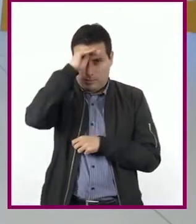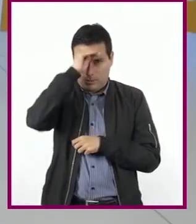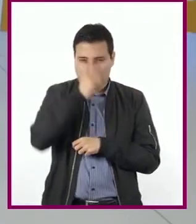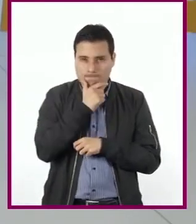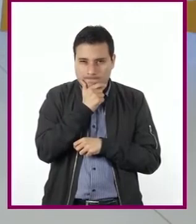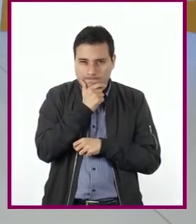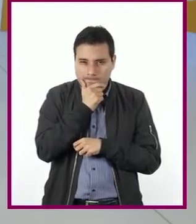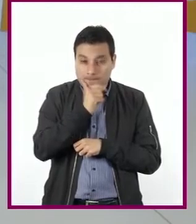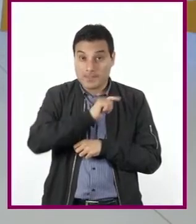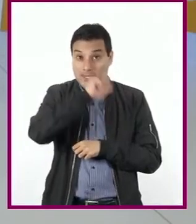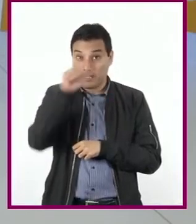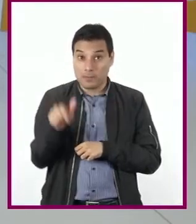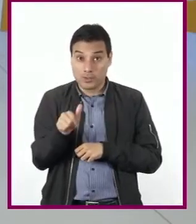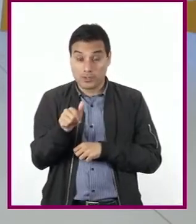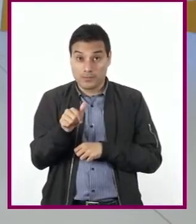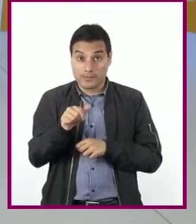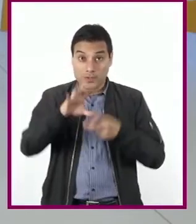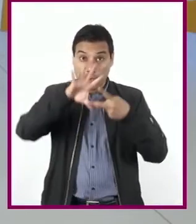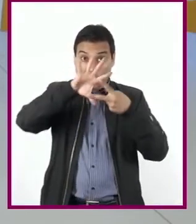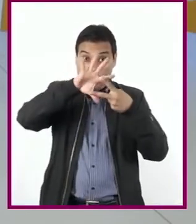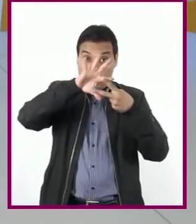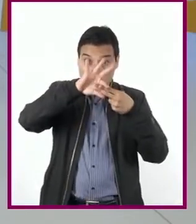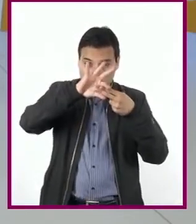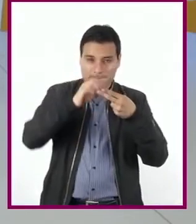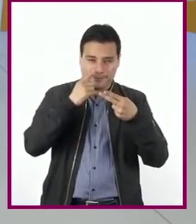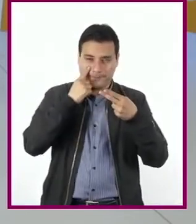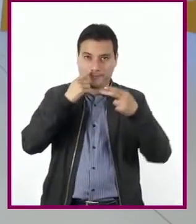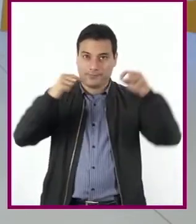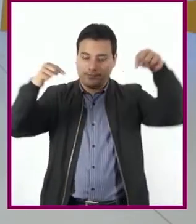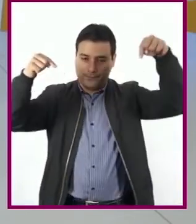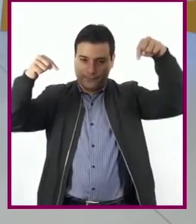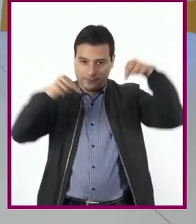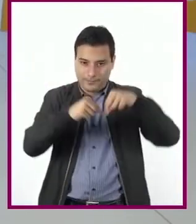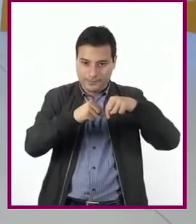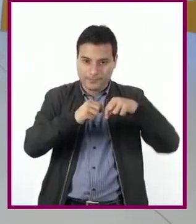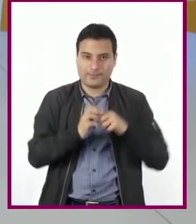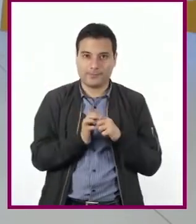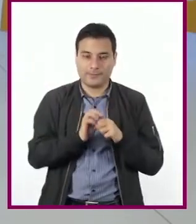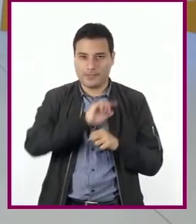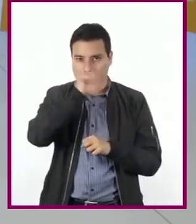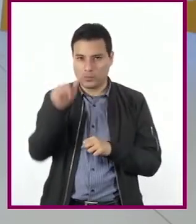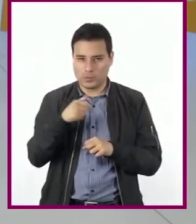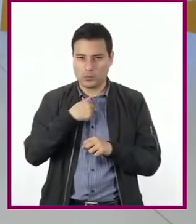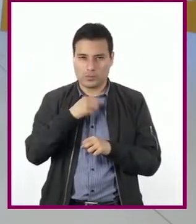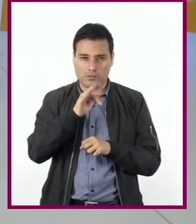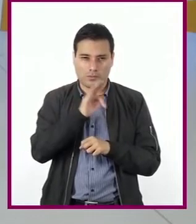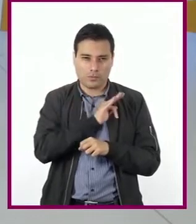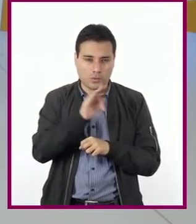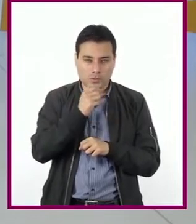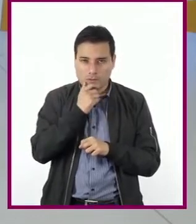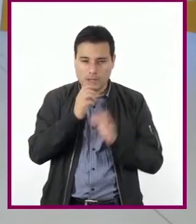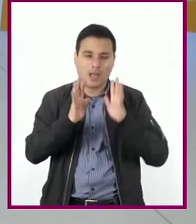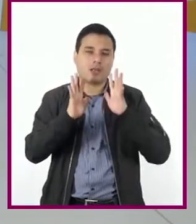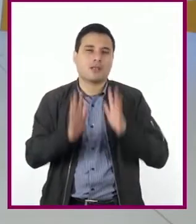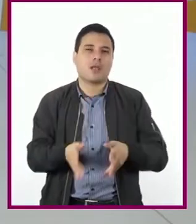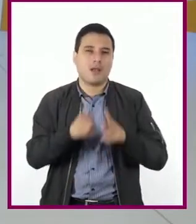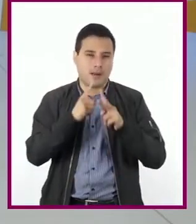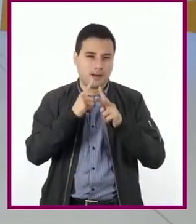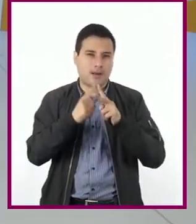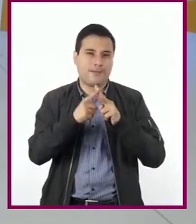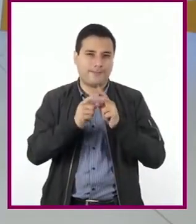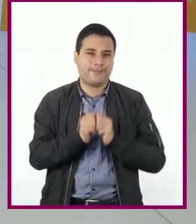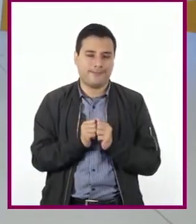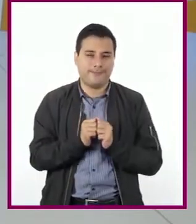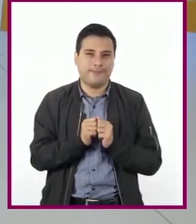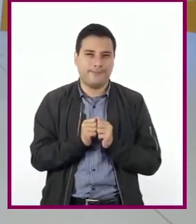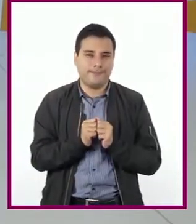al unirse forman un vértice. Entonces, la resultante se traza a partir del centro de los ejes hacia el vértice que